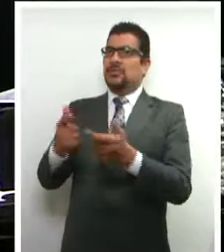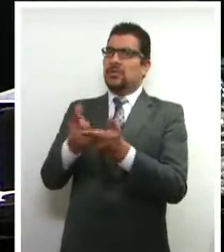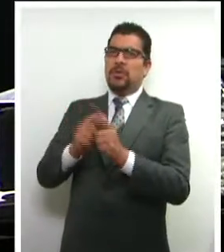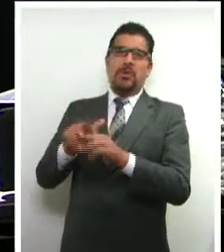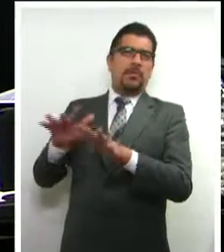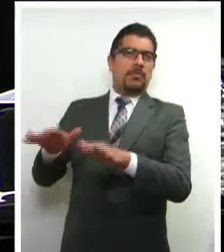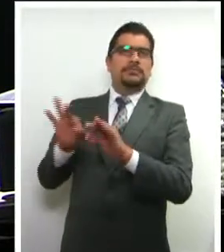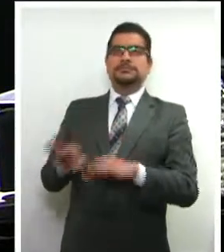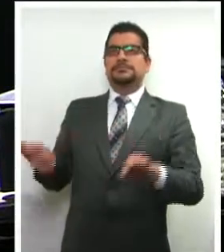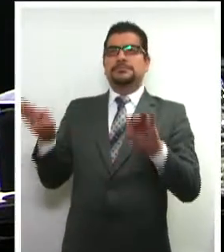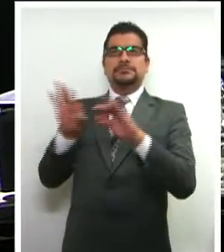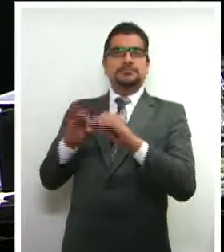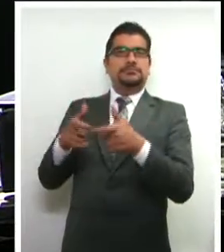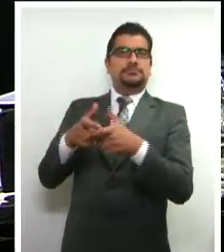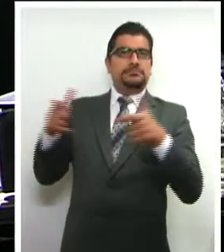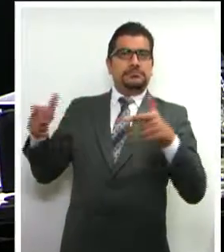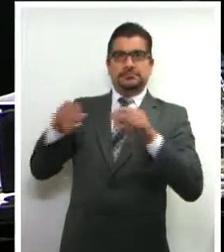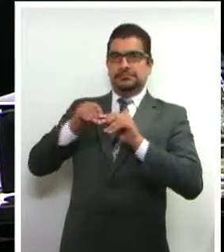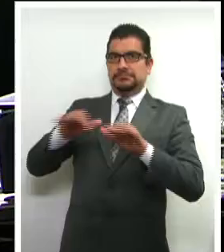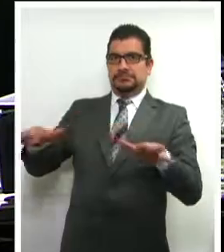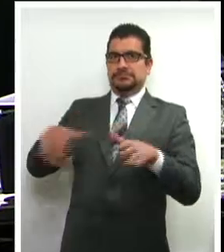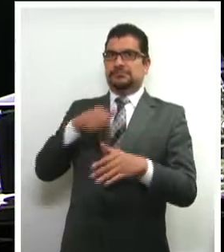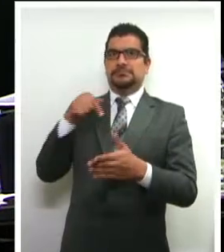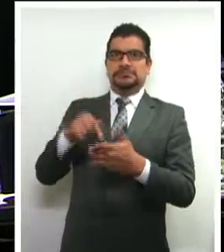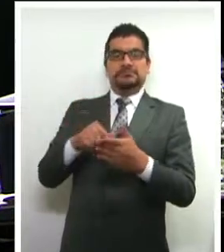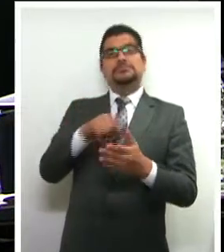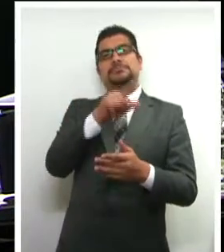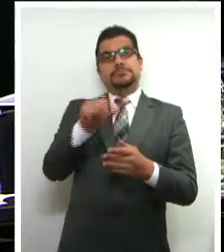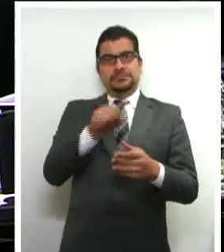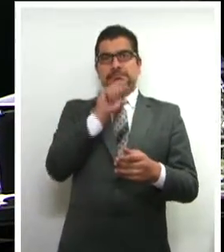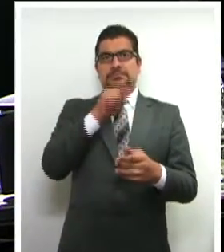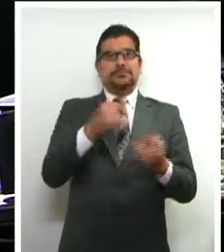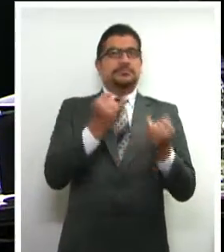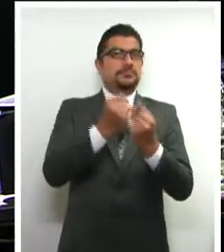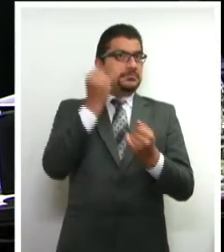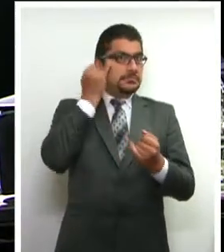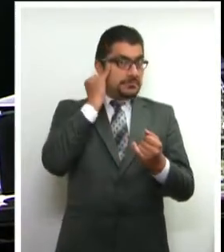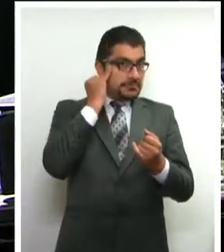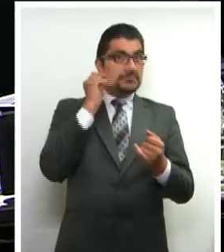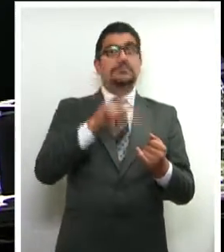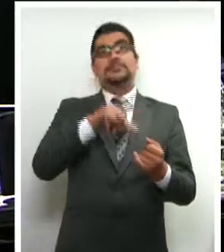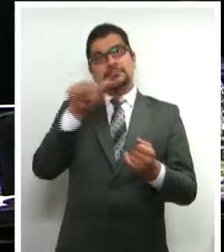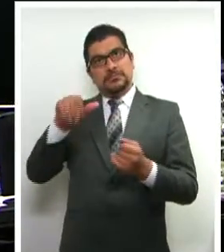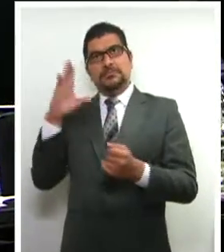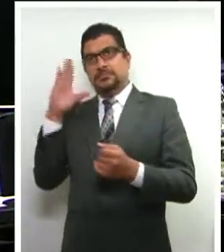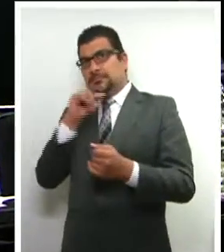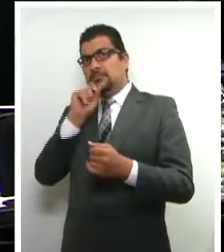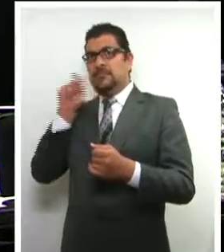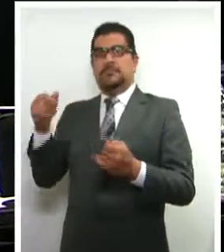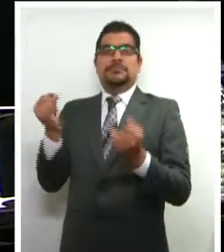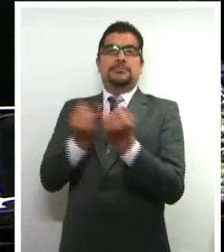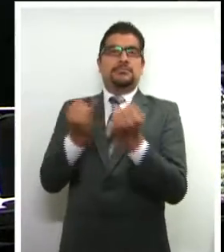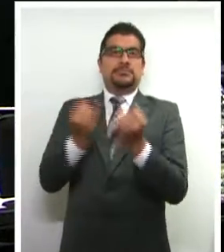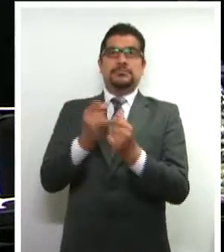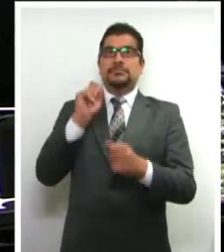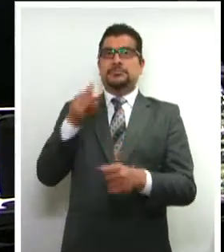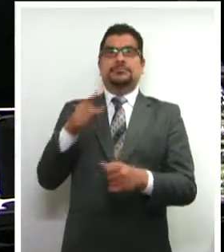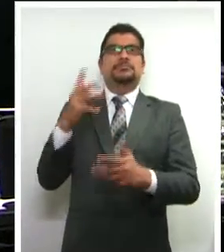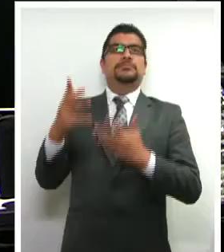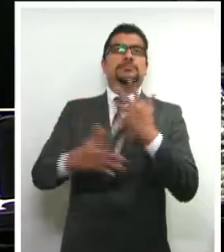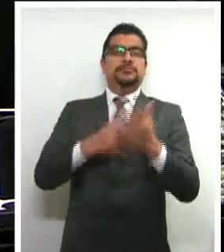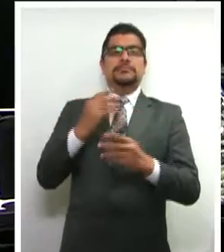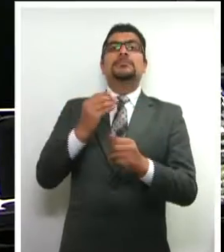poblacional con mayor densidad solamente después de las personas indígenas. Las resoluciones de la controversia